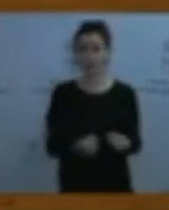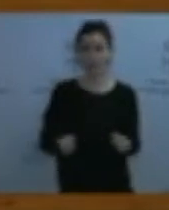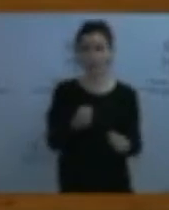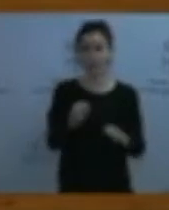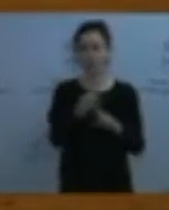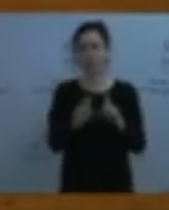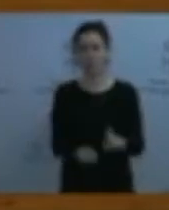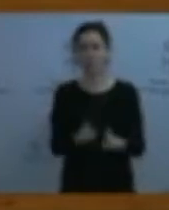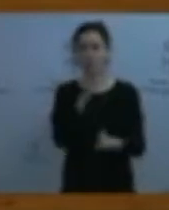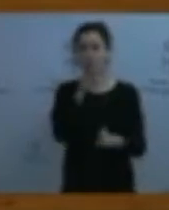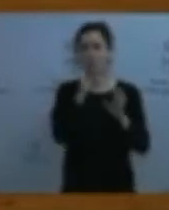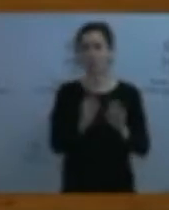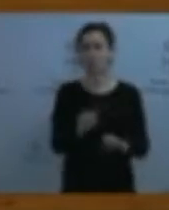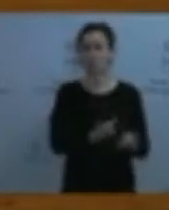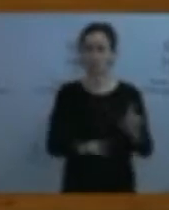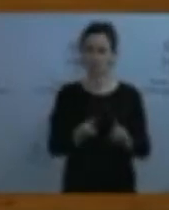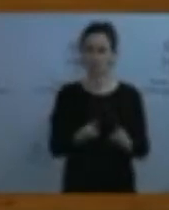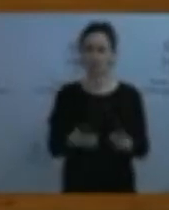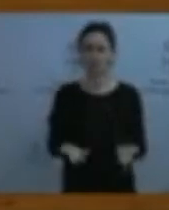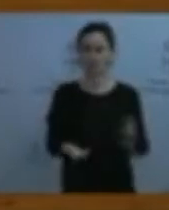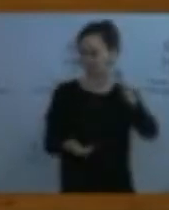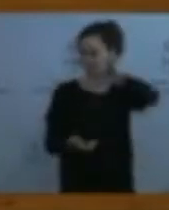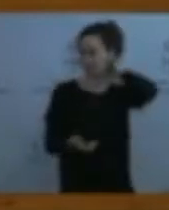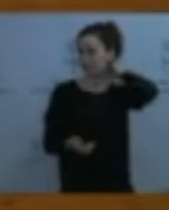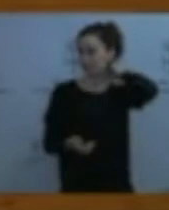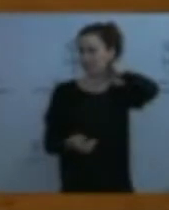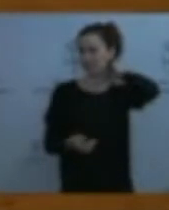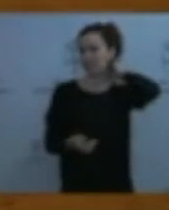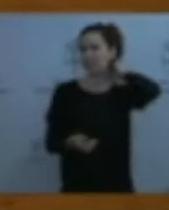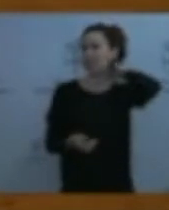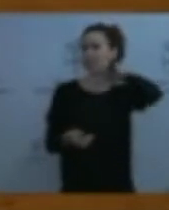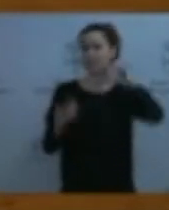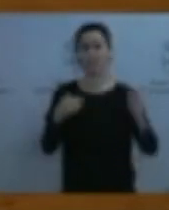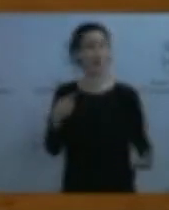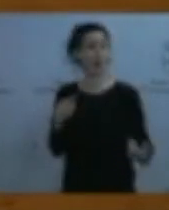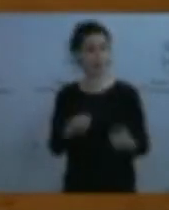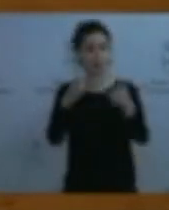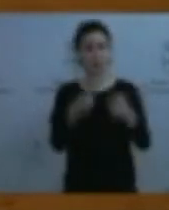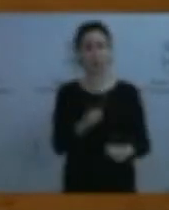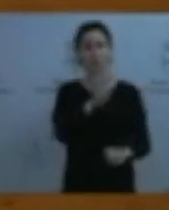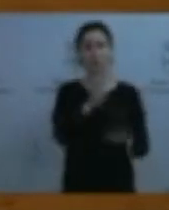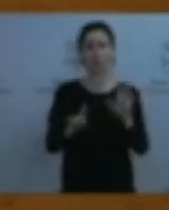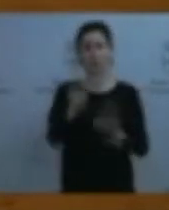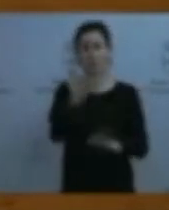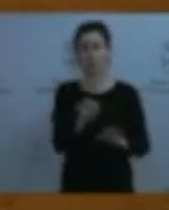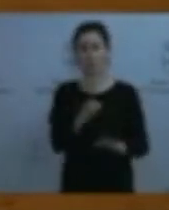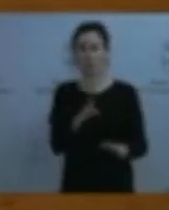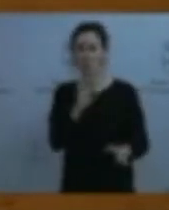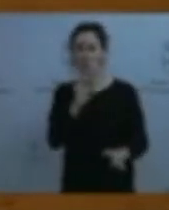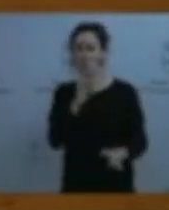incertidumbre, el estrés, las enfermedades, etcétera, ¿no? Se están produciendo ya ataques xenófobos, han incrementado en un 46% los ataques de